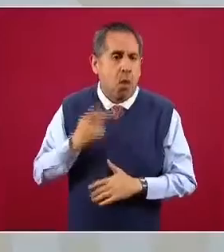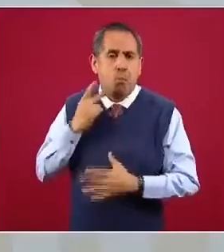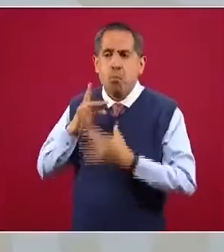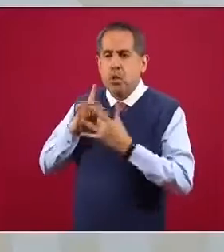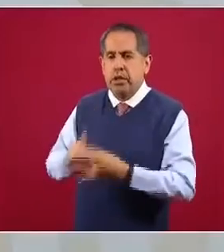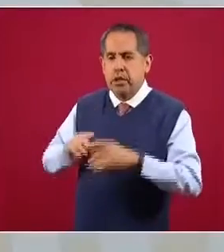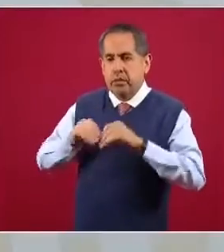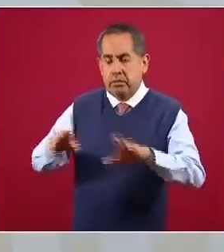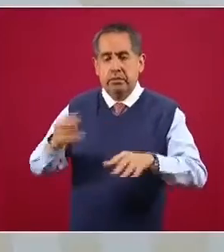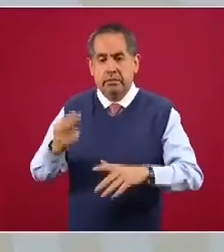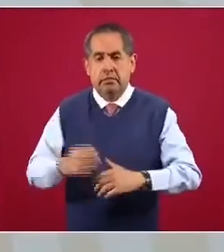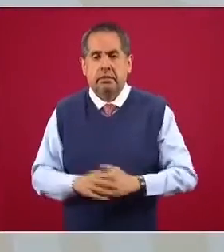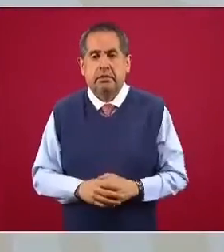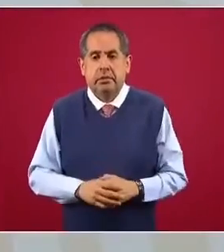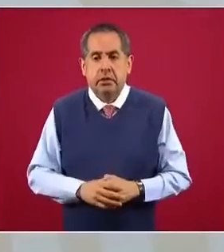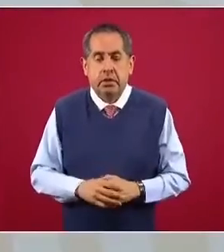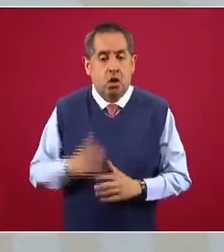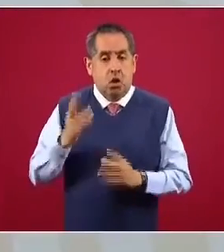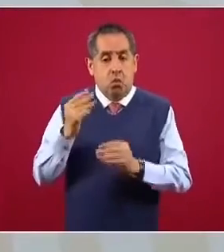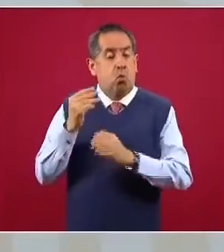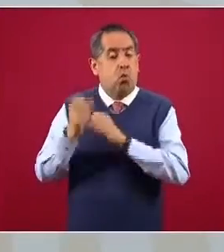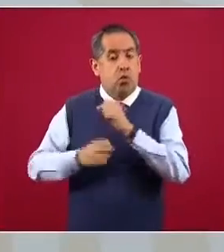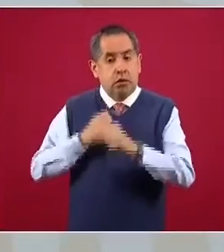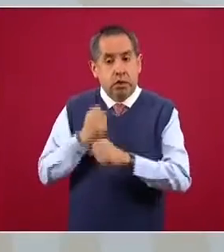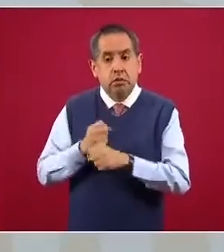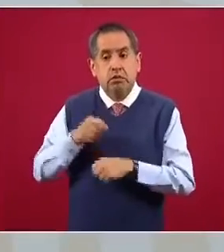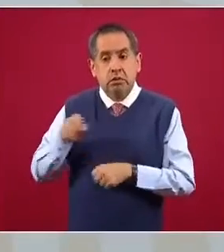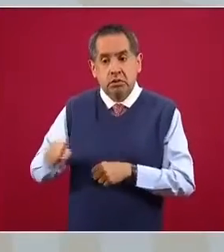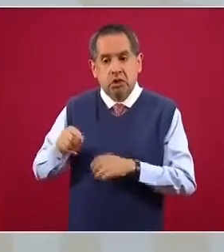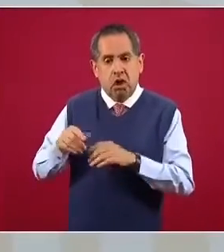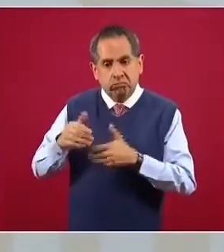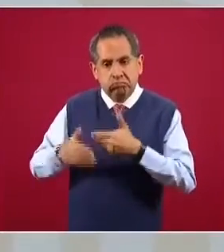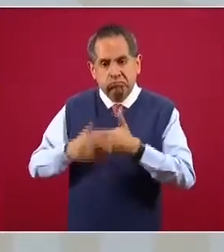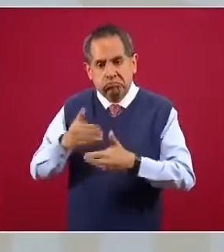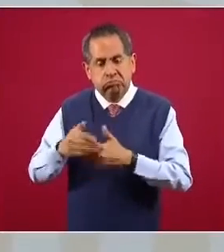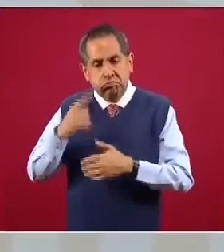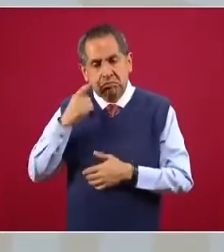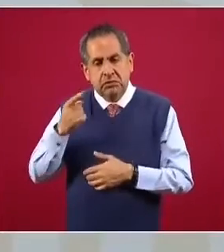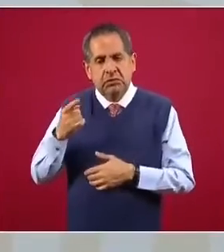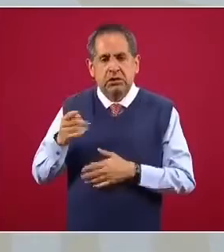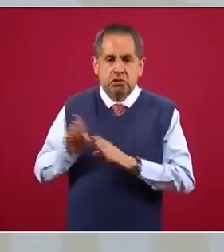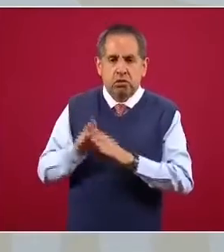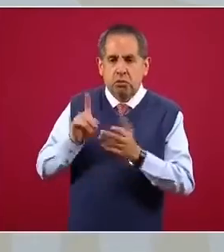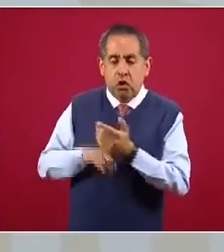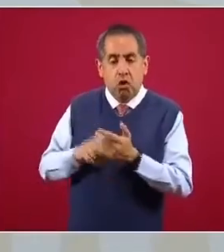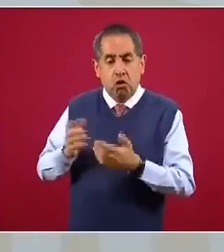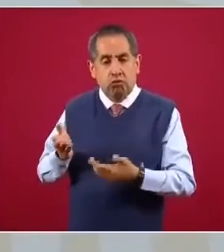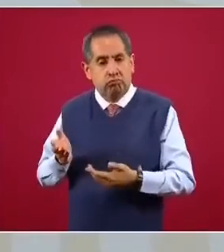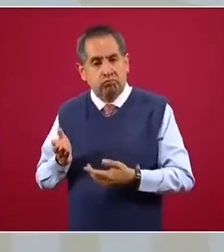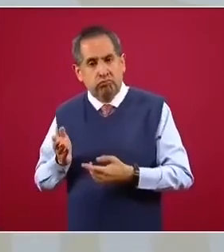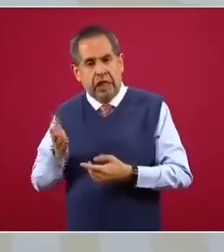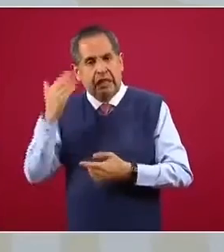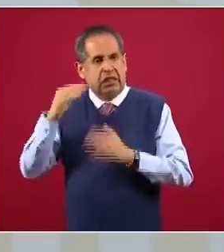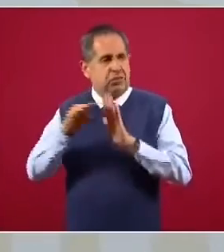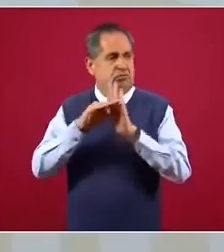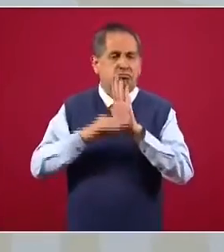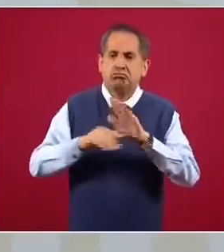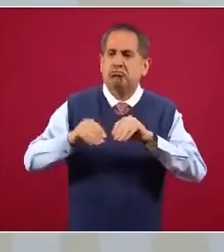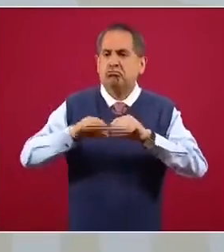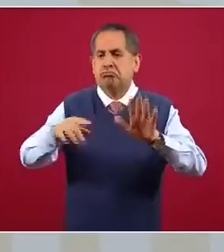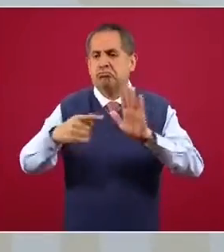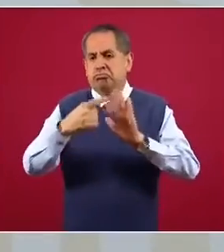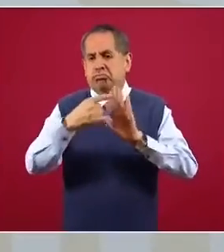públicas necesarias. Durante muchos años, estas políticas públicas que habían sido formalmente presentadas, habían